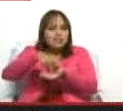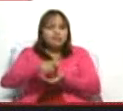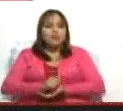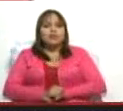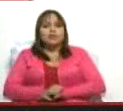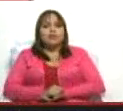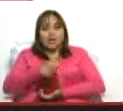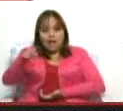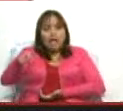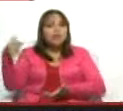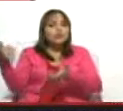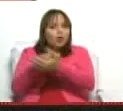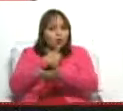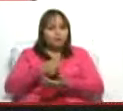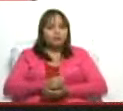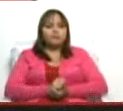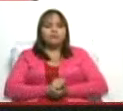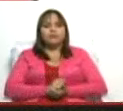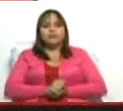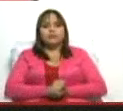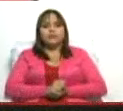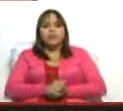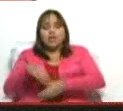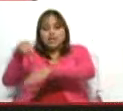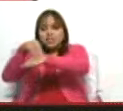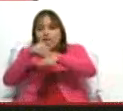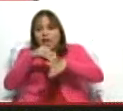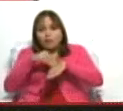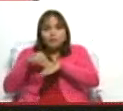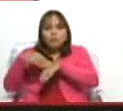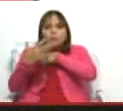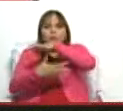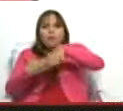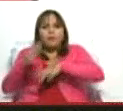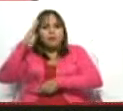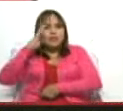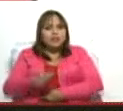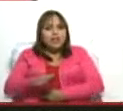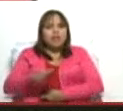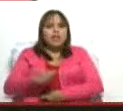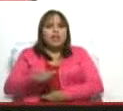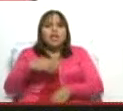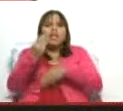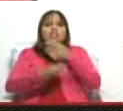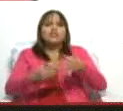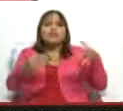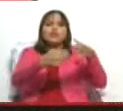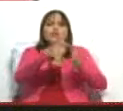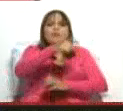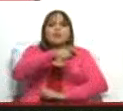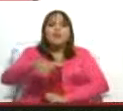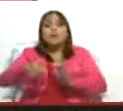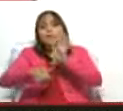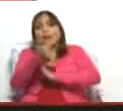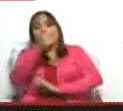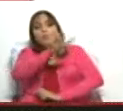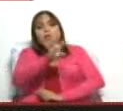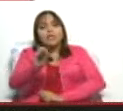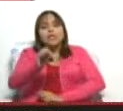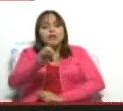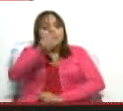en esos golpes de Estado, llamó a la insurrección, llevó a la muerte a un grupo de personas, más de 40